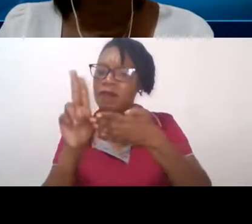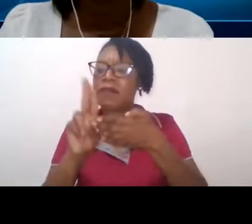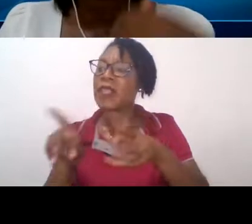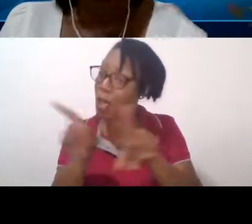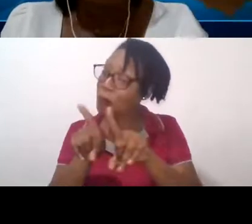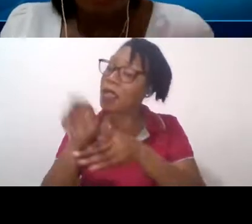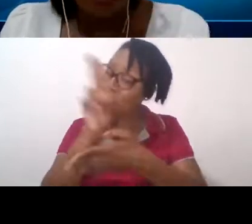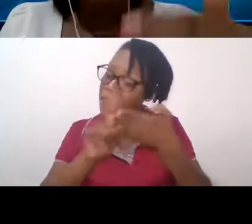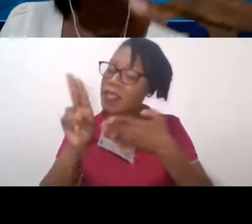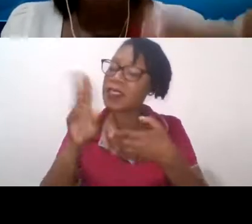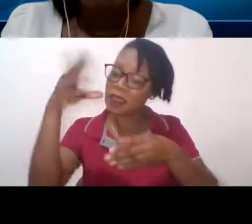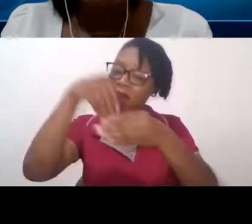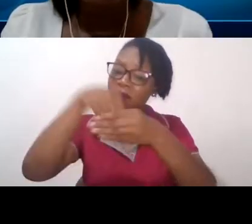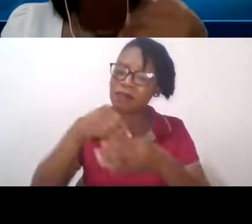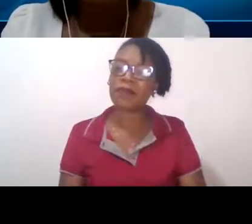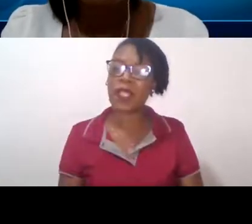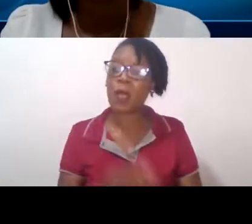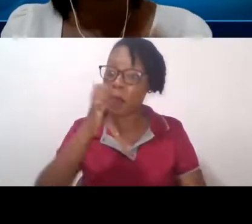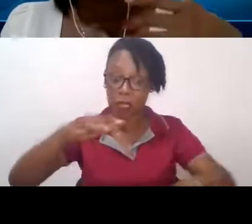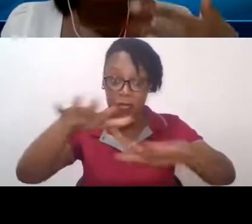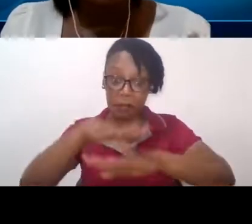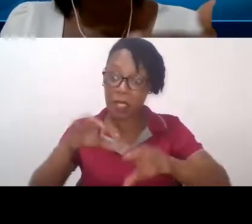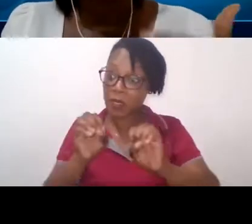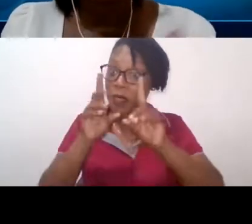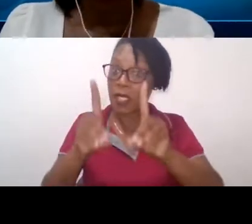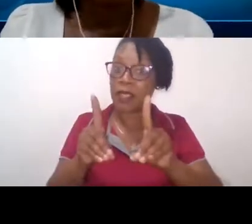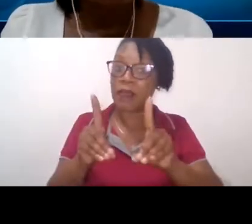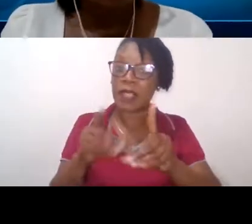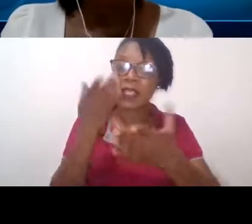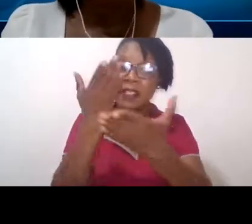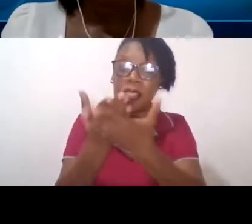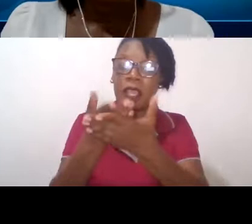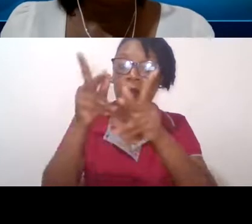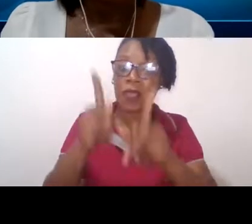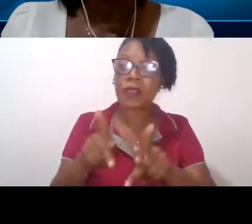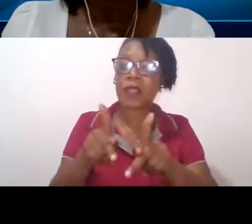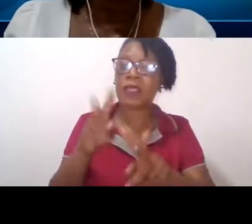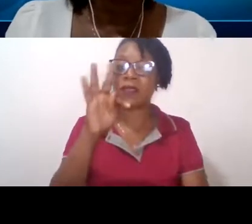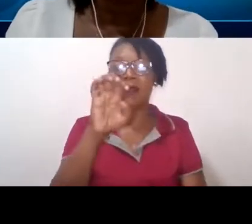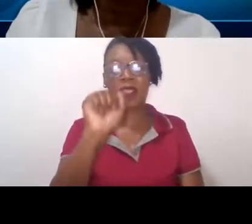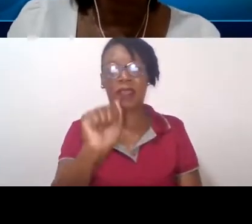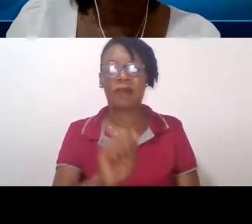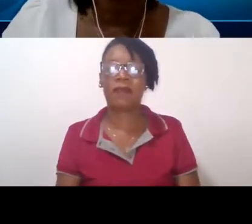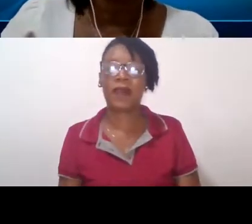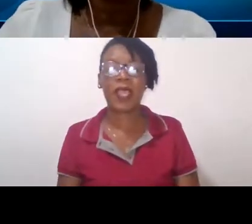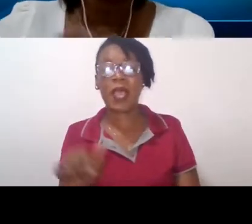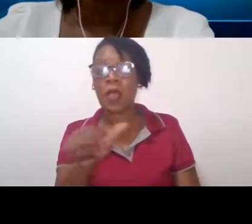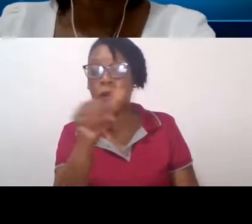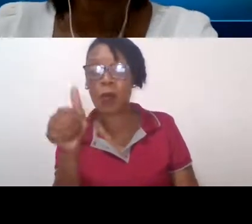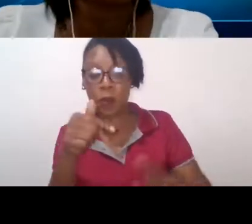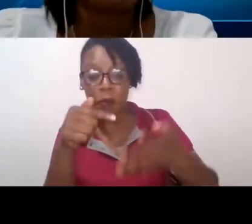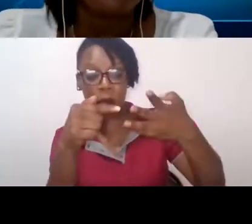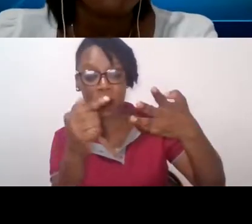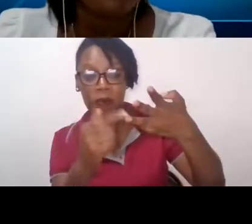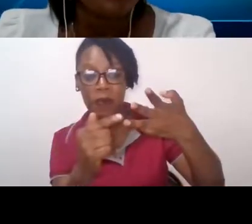en esos ambientes, porque también en esos ambientes educativos llegan personas con TEA. ¿Qué es lo otro importante? Bueno,